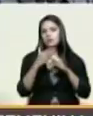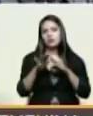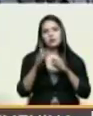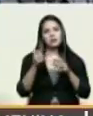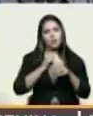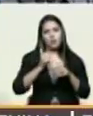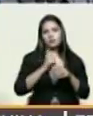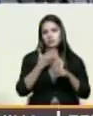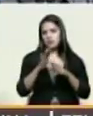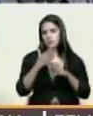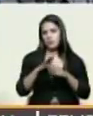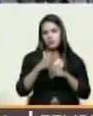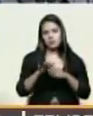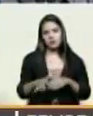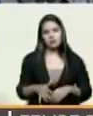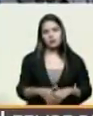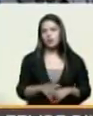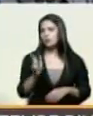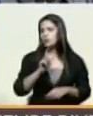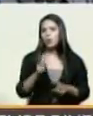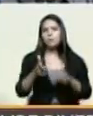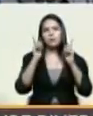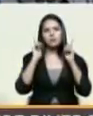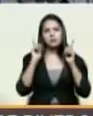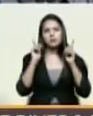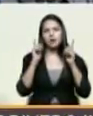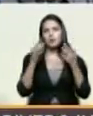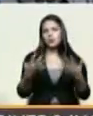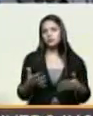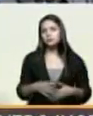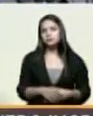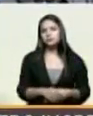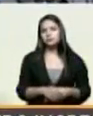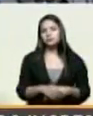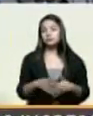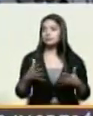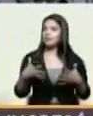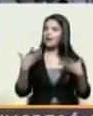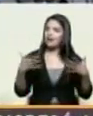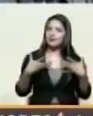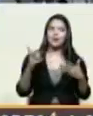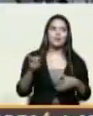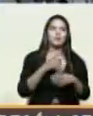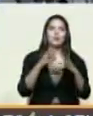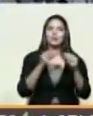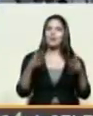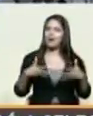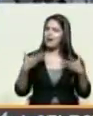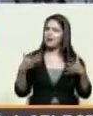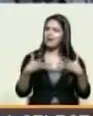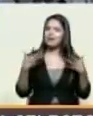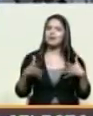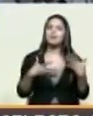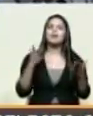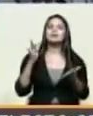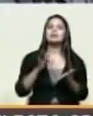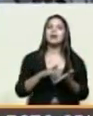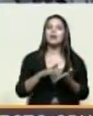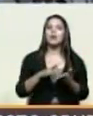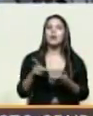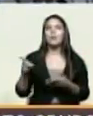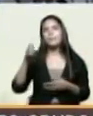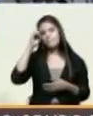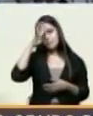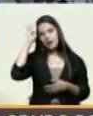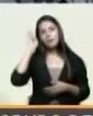sea. No permitamos que la intriga... Alegrémonos. Llegó Mervin, presidente de